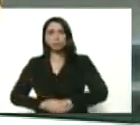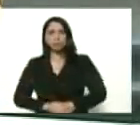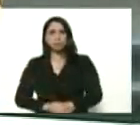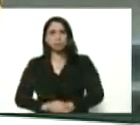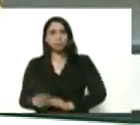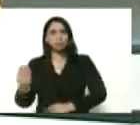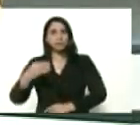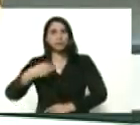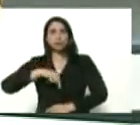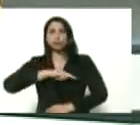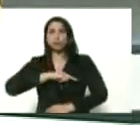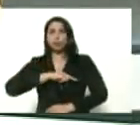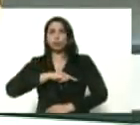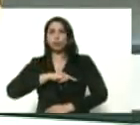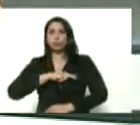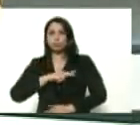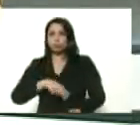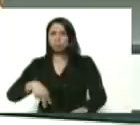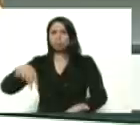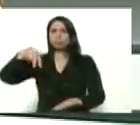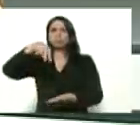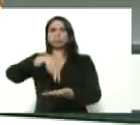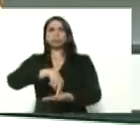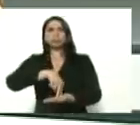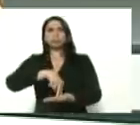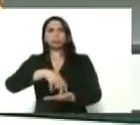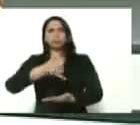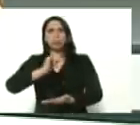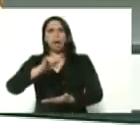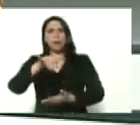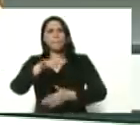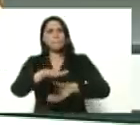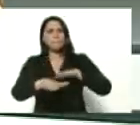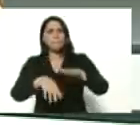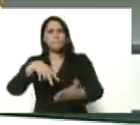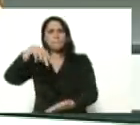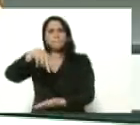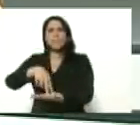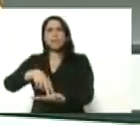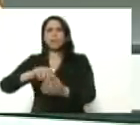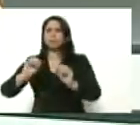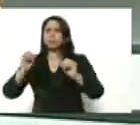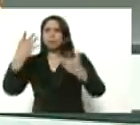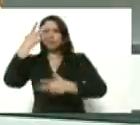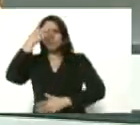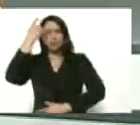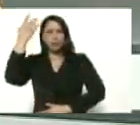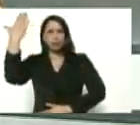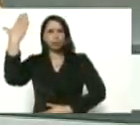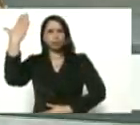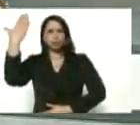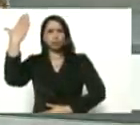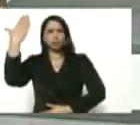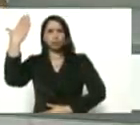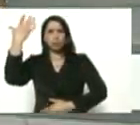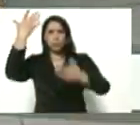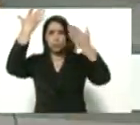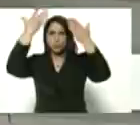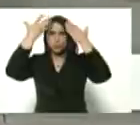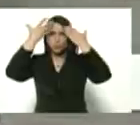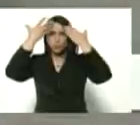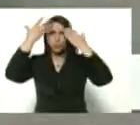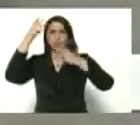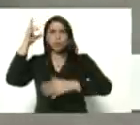mas nosotros nos levantamos y estamos en pie. Salva, Jehová, que el Rey nos